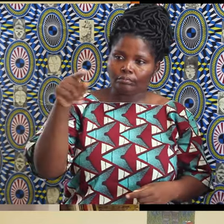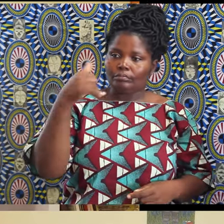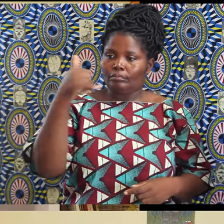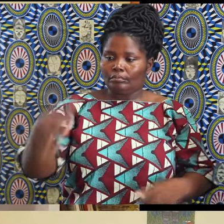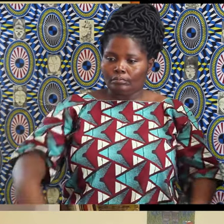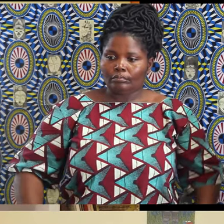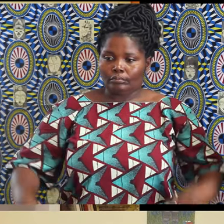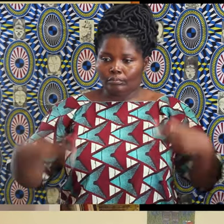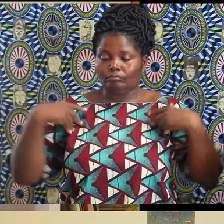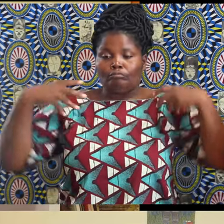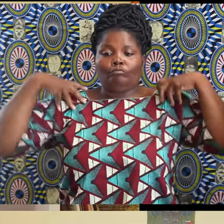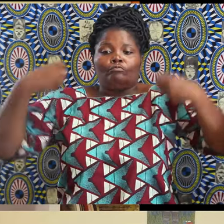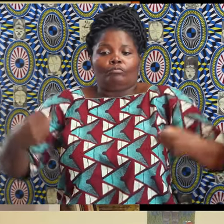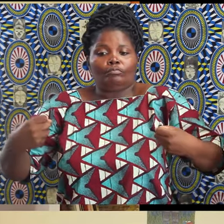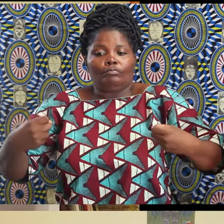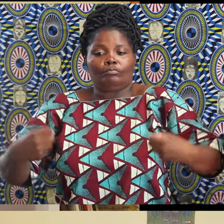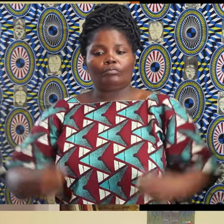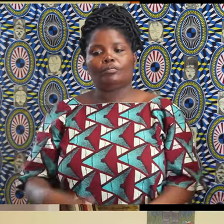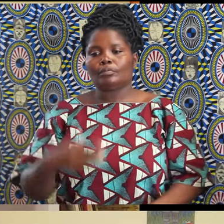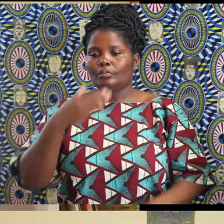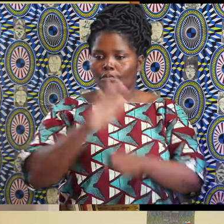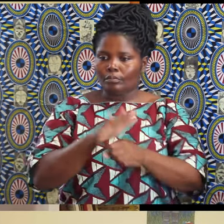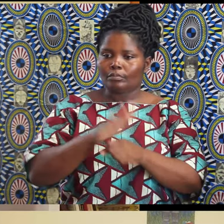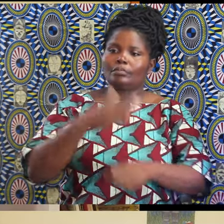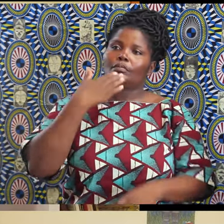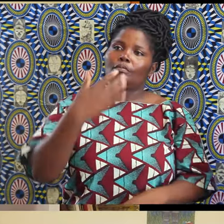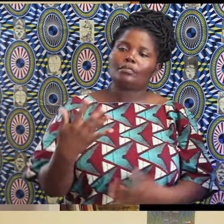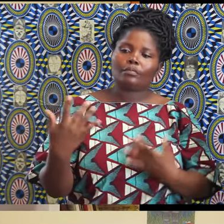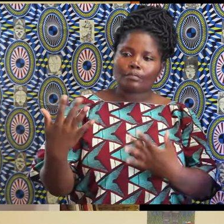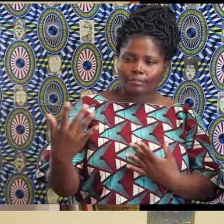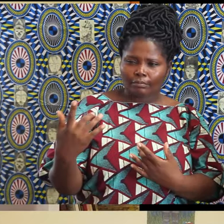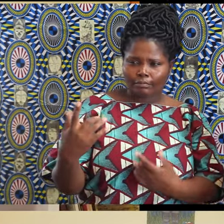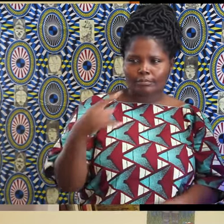una vida sanísima. Muchas gracias. Espero que